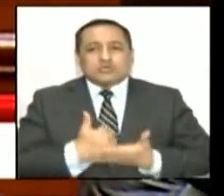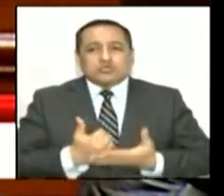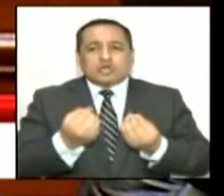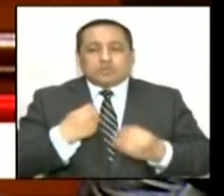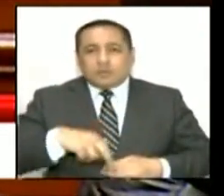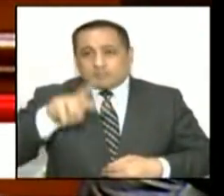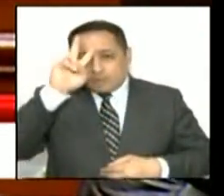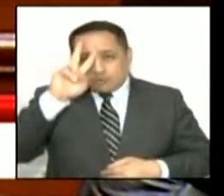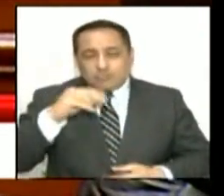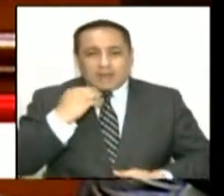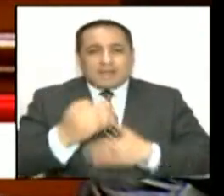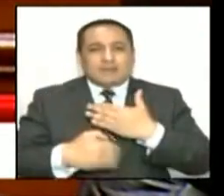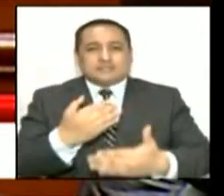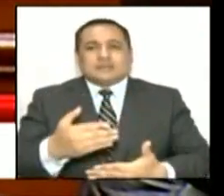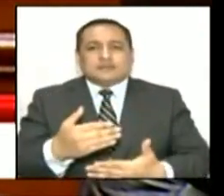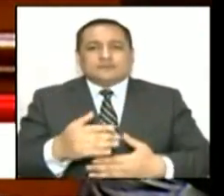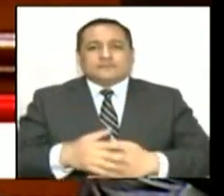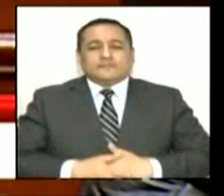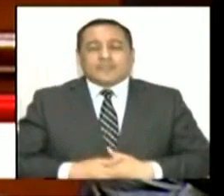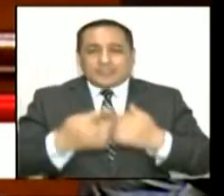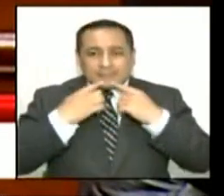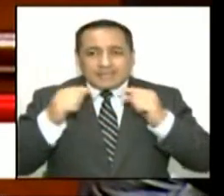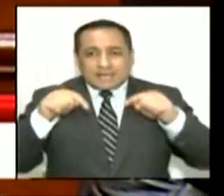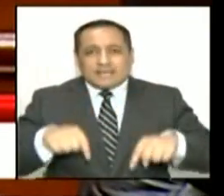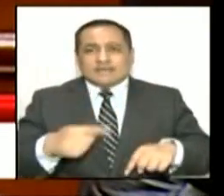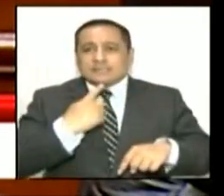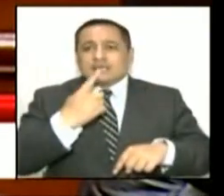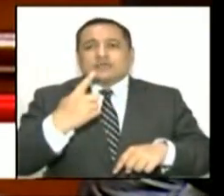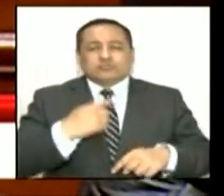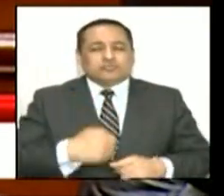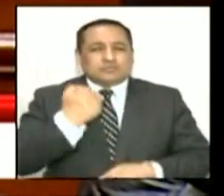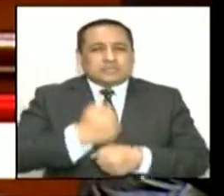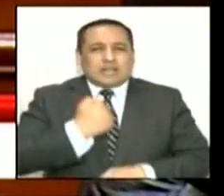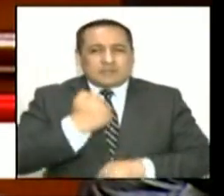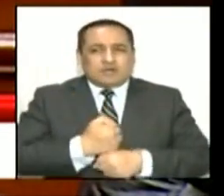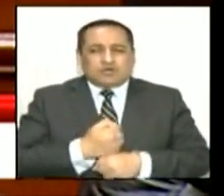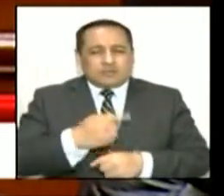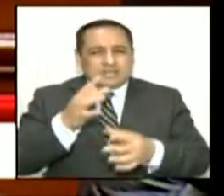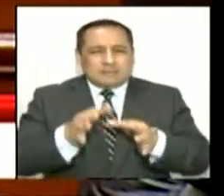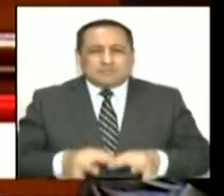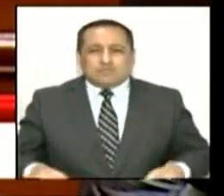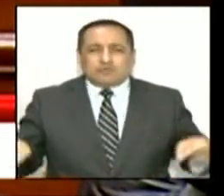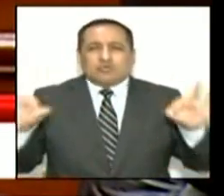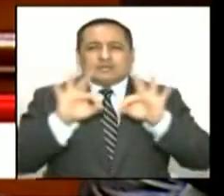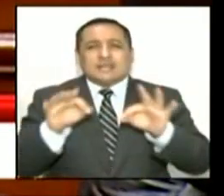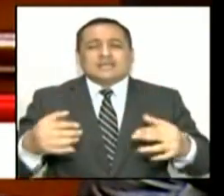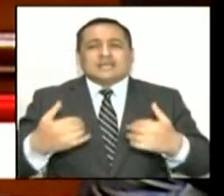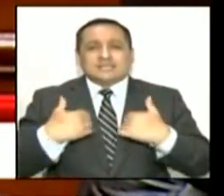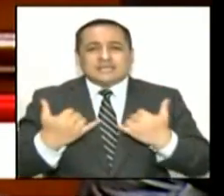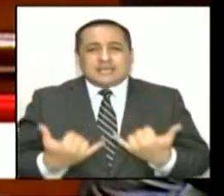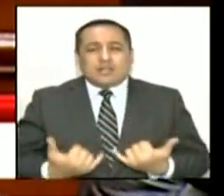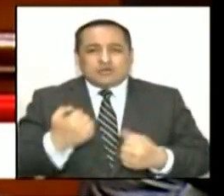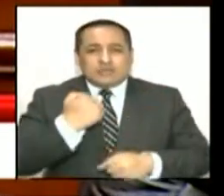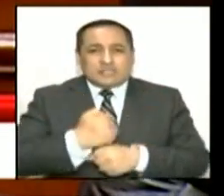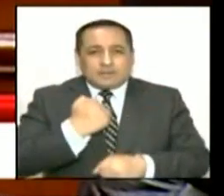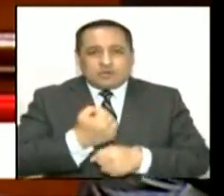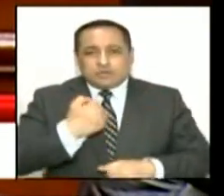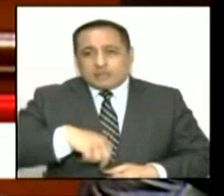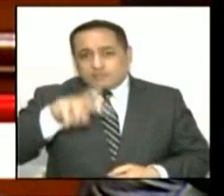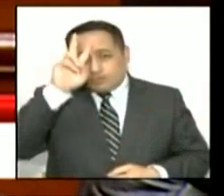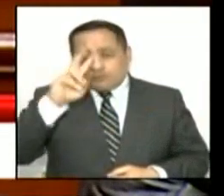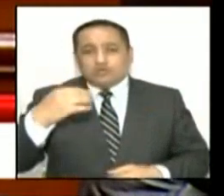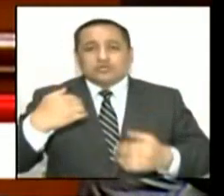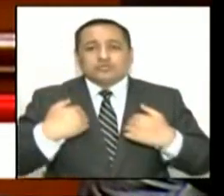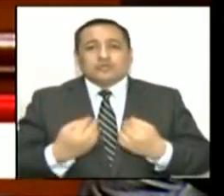a prosperar. Esta es una de las tareas centrales que tiene el Estado peruano. Ahora me